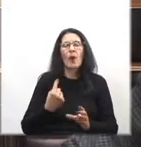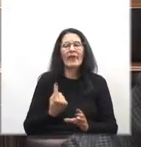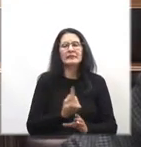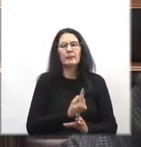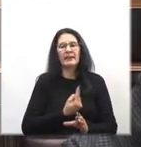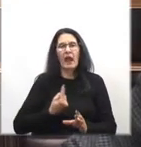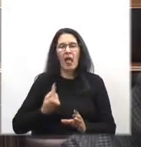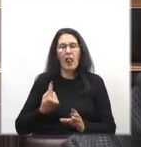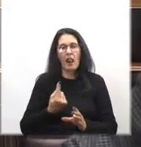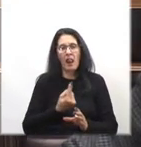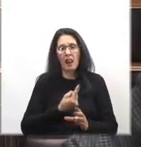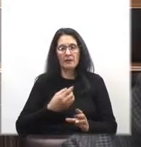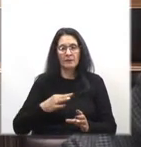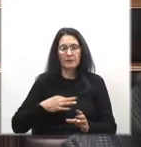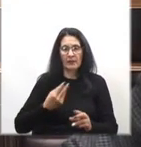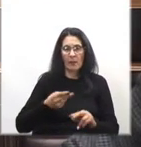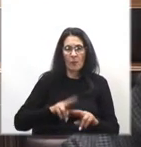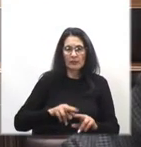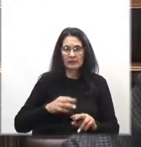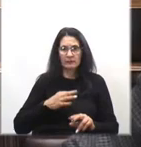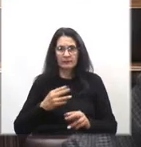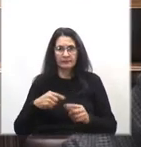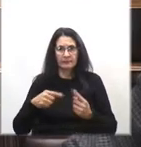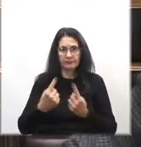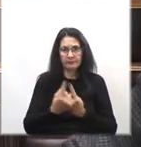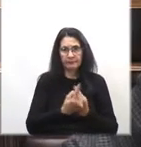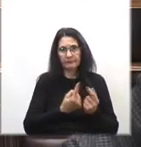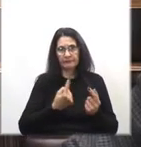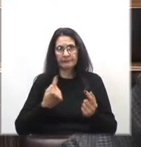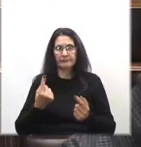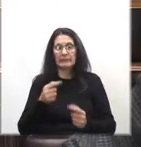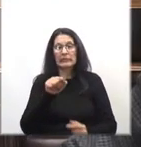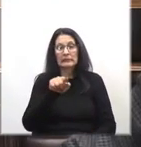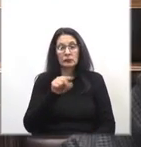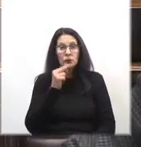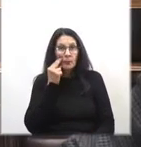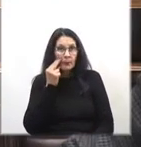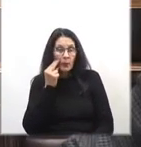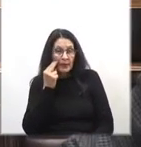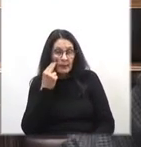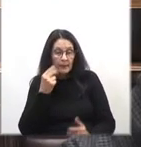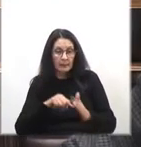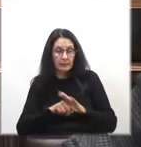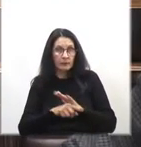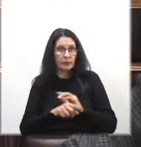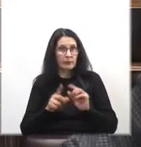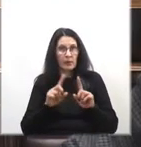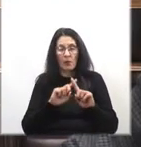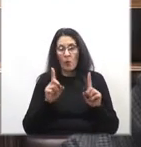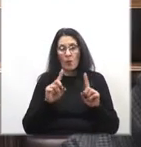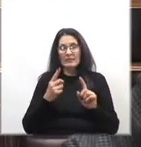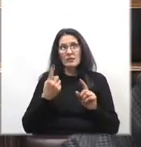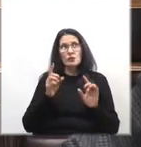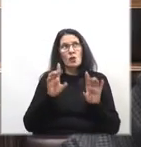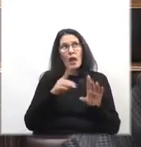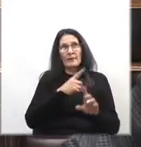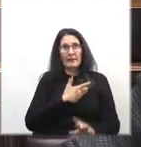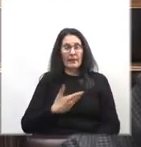muerte en la sociedad uruguaya. Esos problemas, que son problemas de fondo, no atañen solamente a un